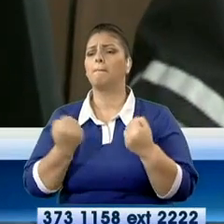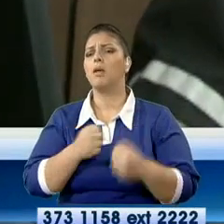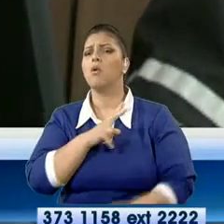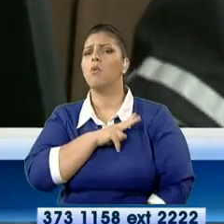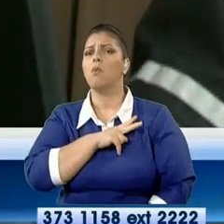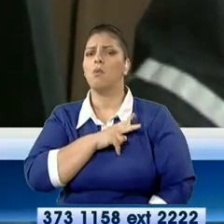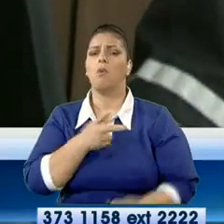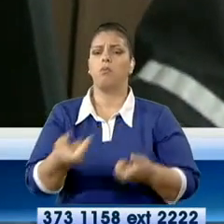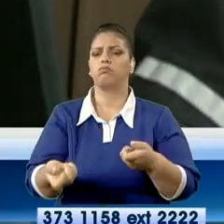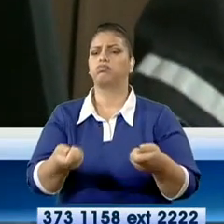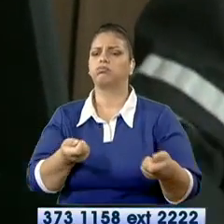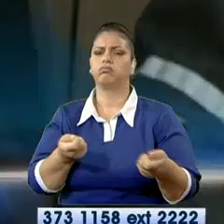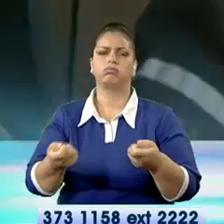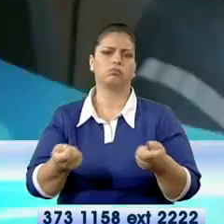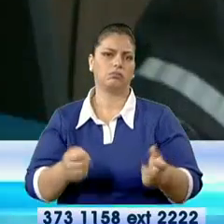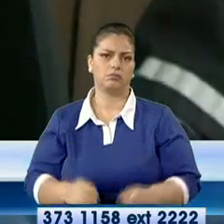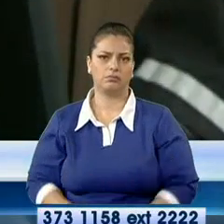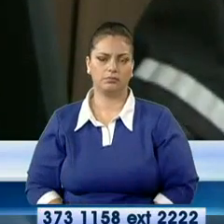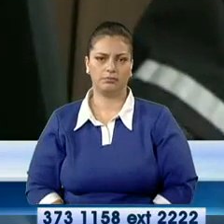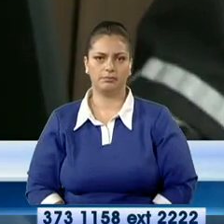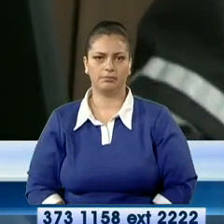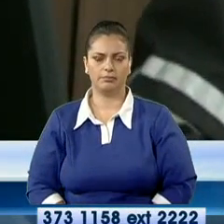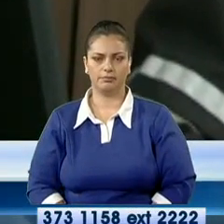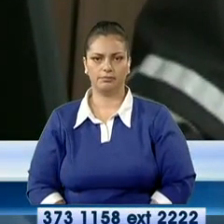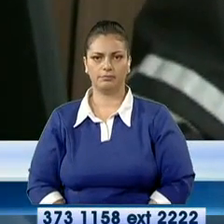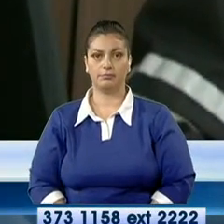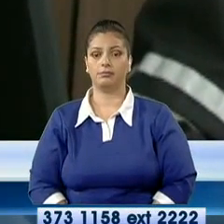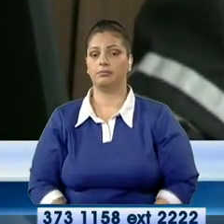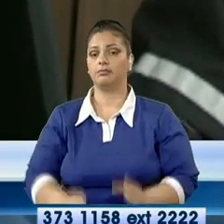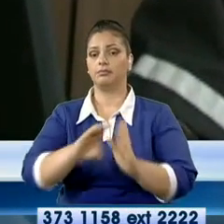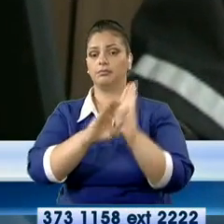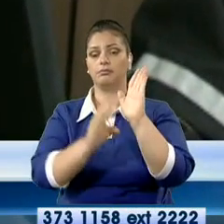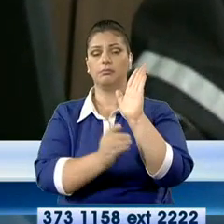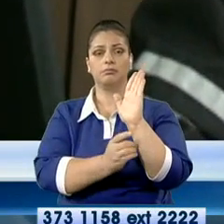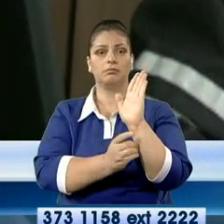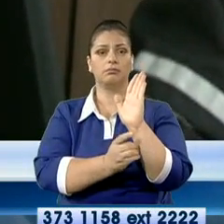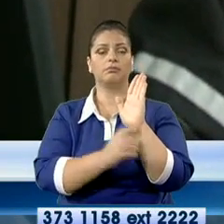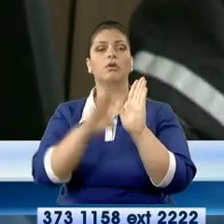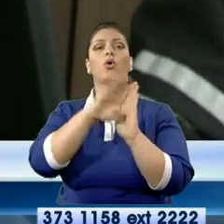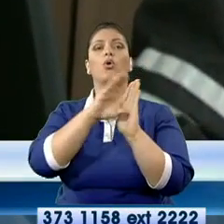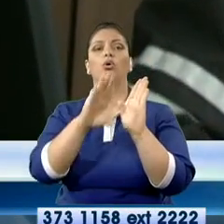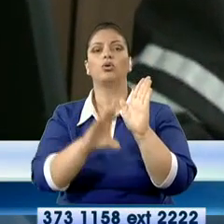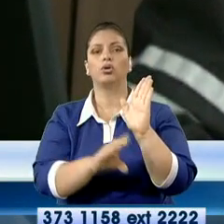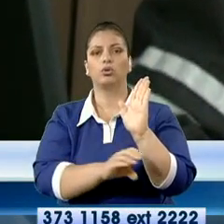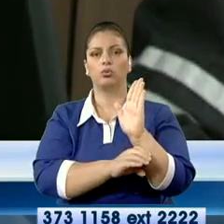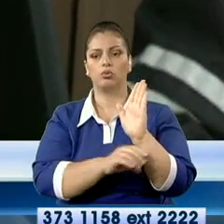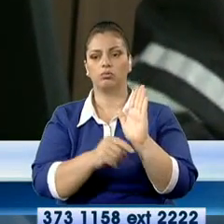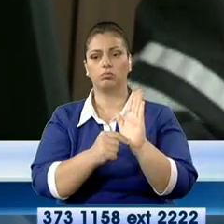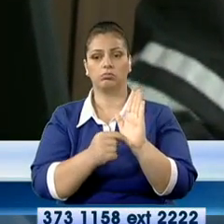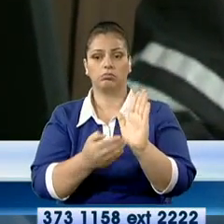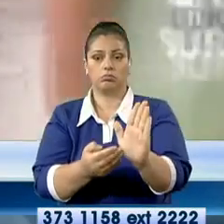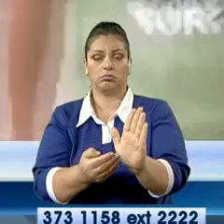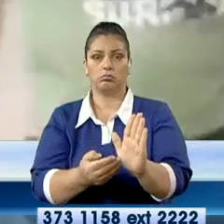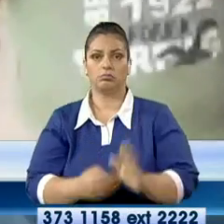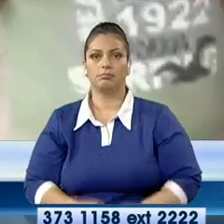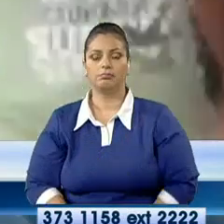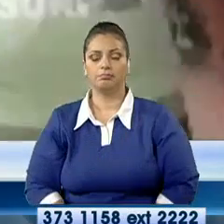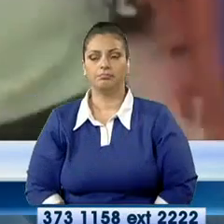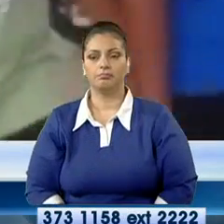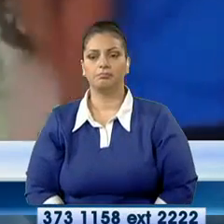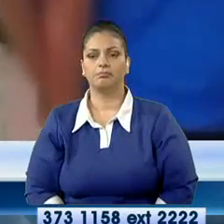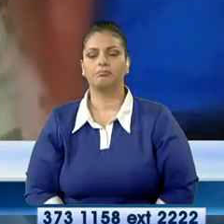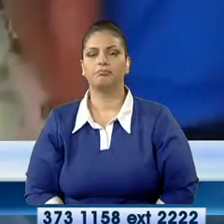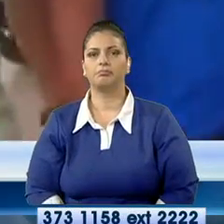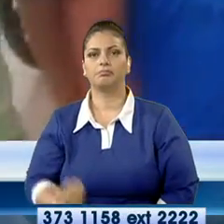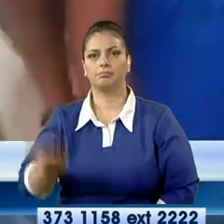darles, resarcir el daño ocasionado, de acuerdo al mandato constitucional inclusive, de reparación integral de las víctimas. De enero a la fecha,